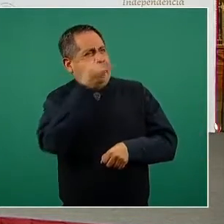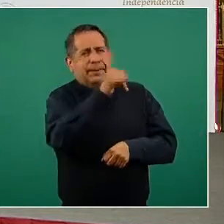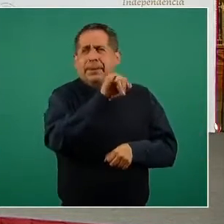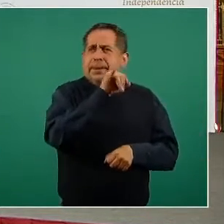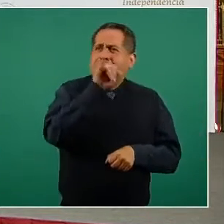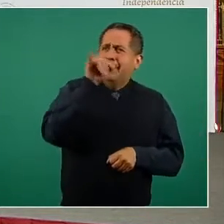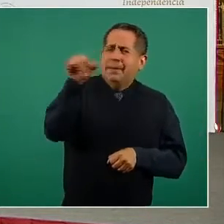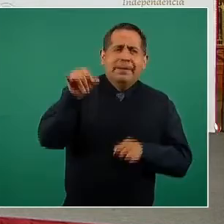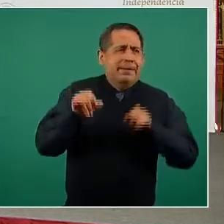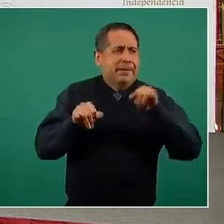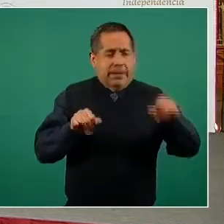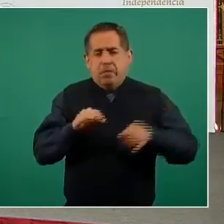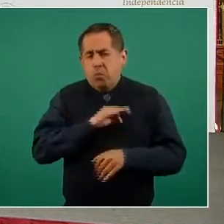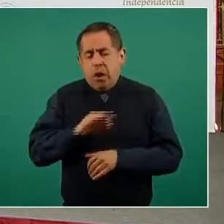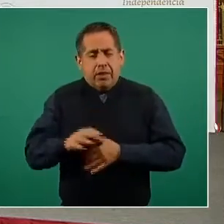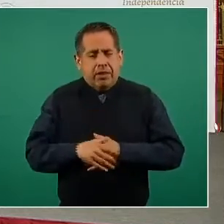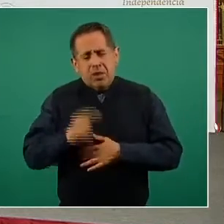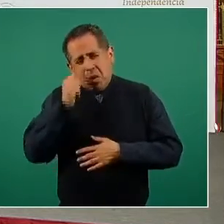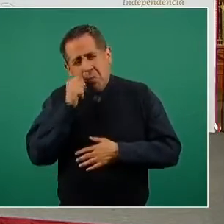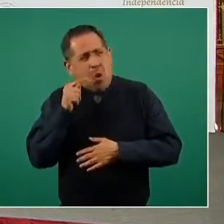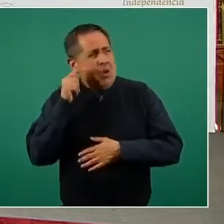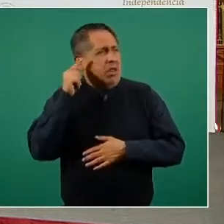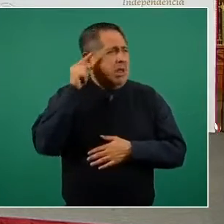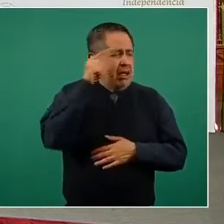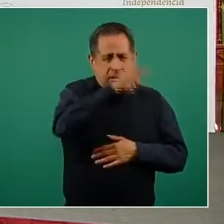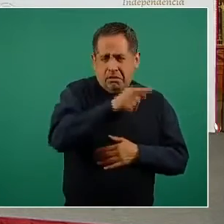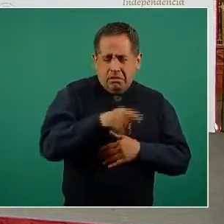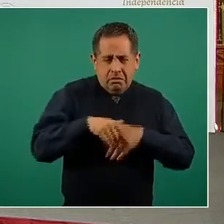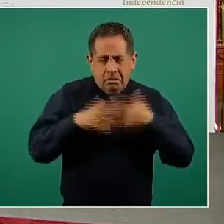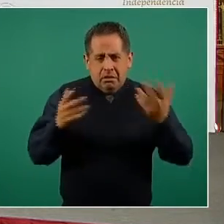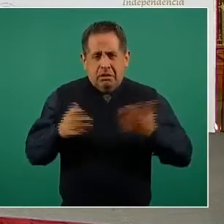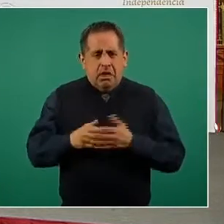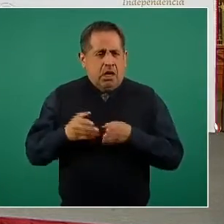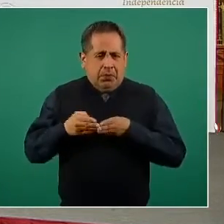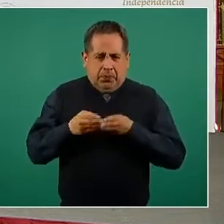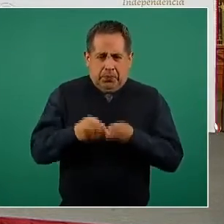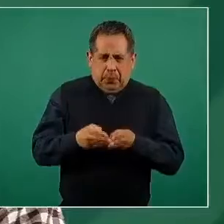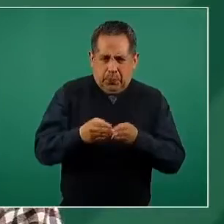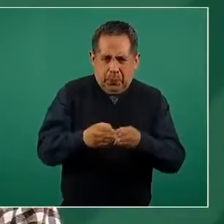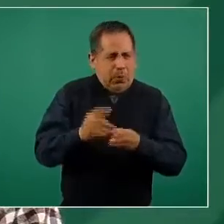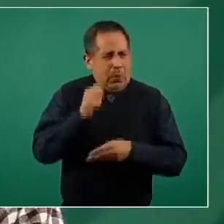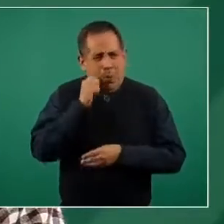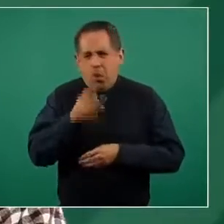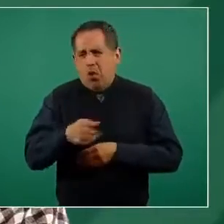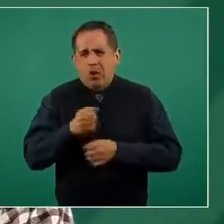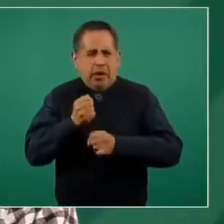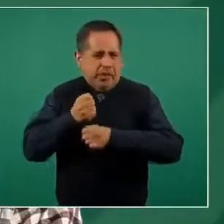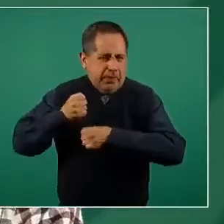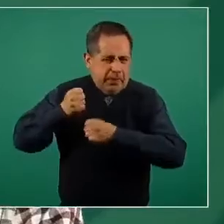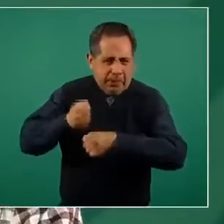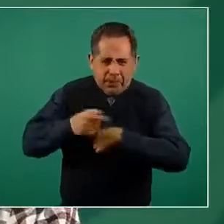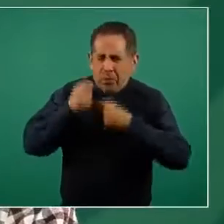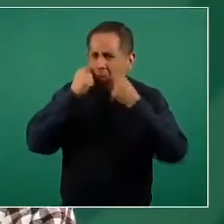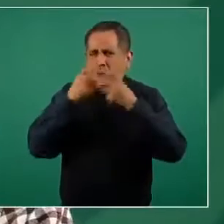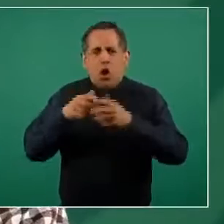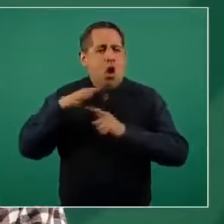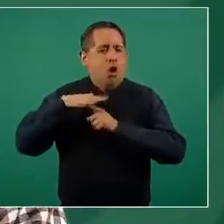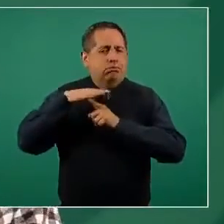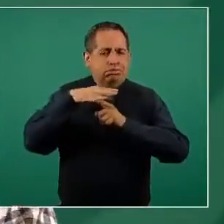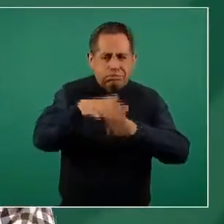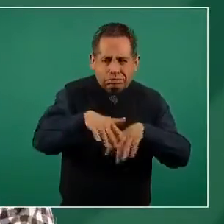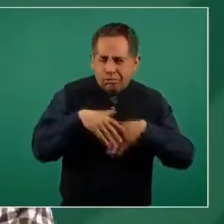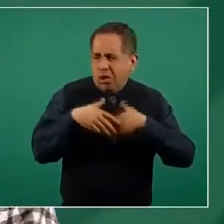rincones del país. No importa si es en lancha, no importa si es en helicóptero, no importa si